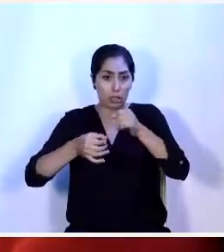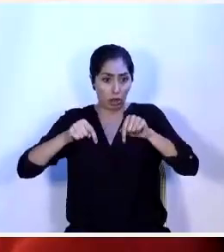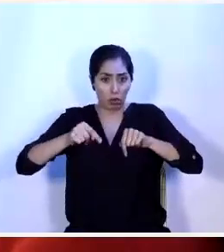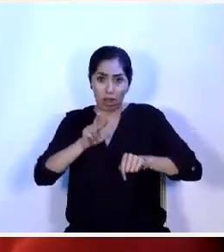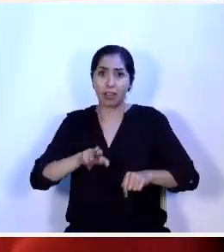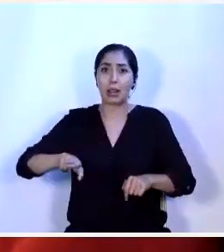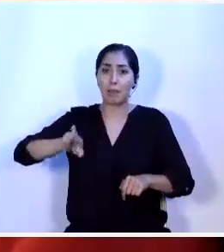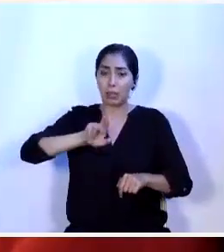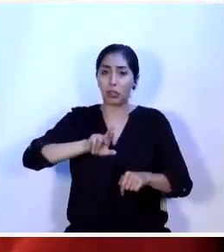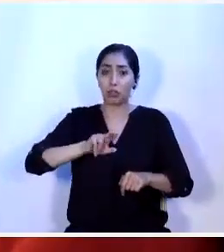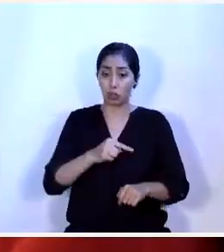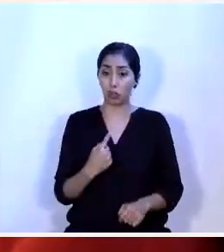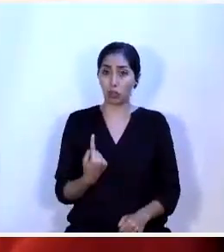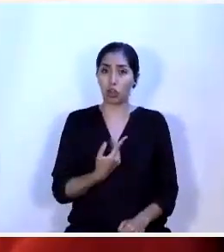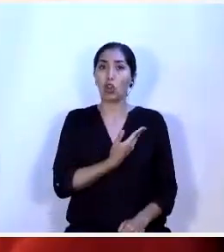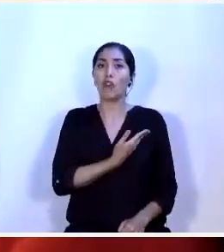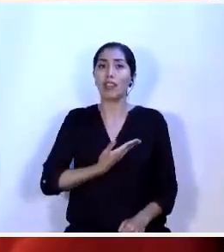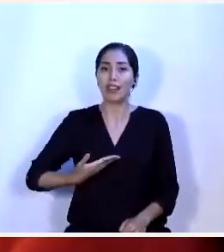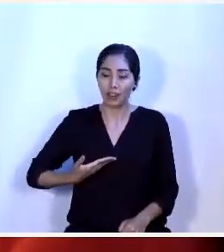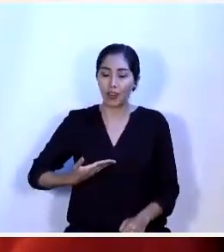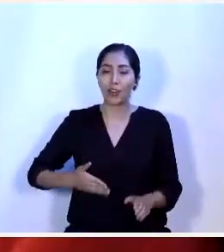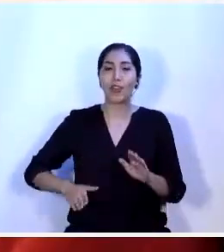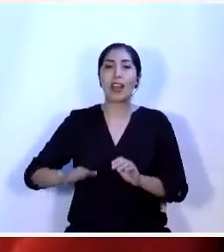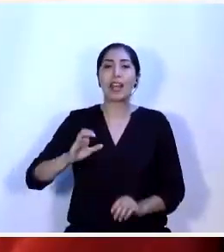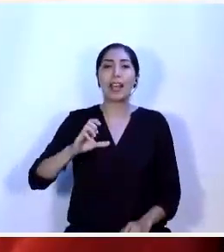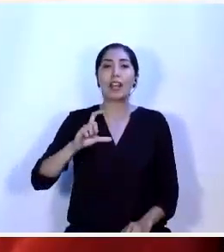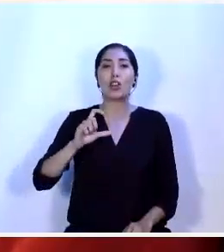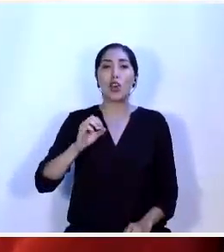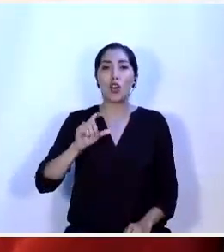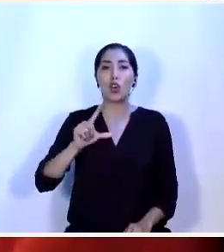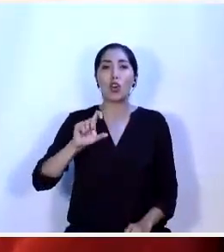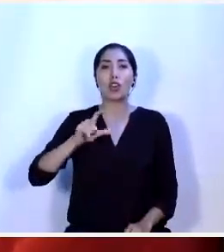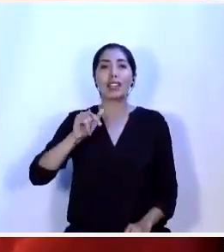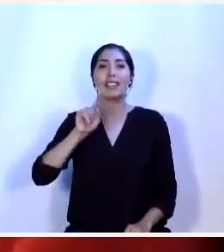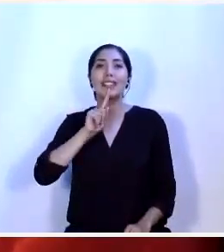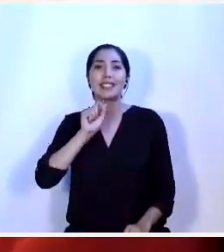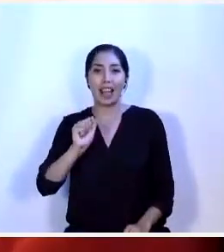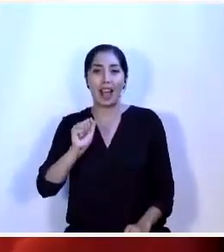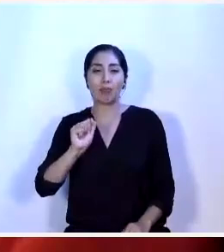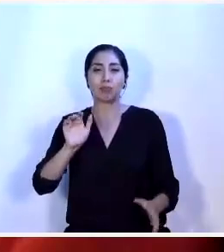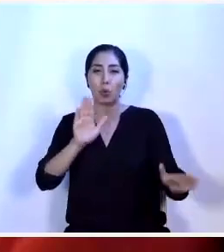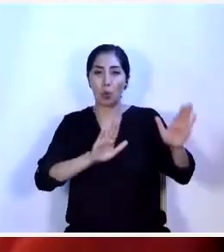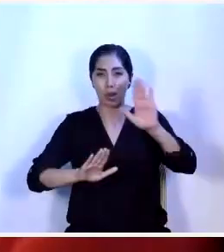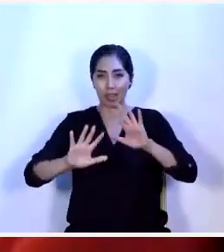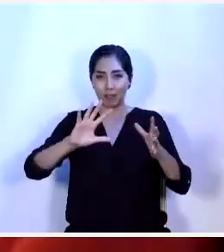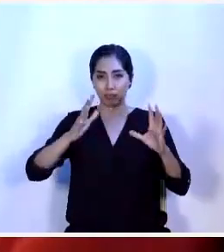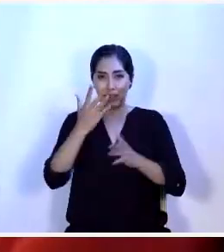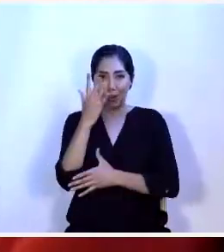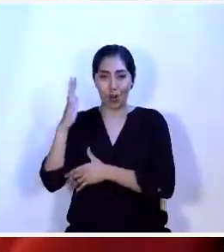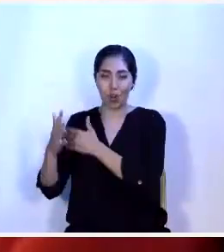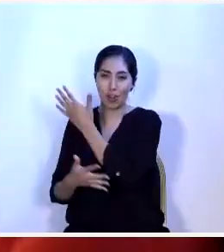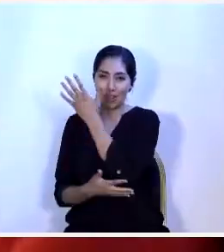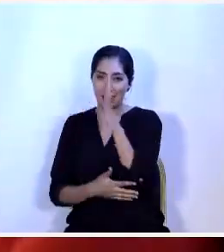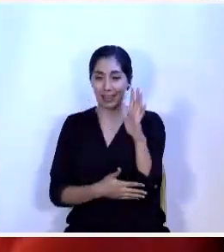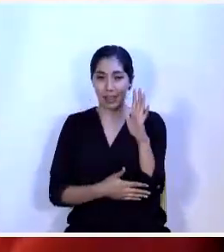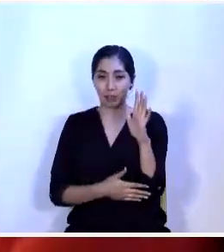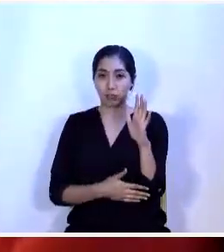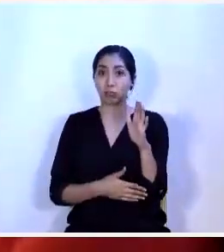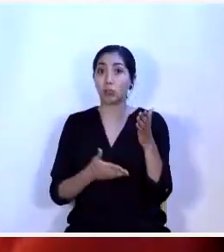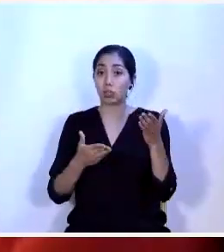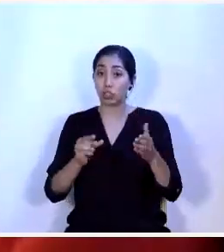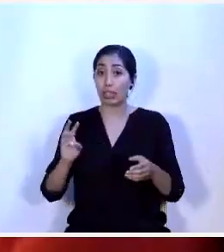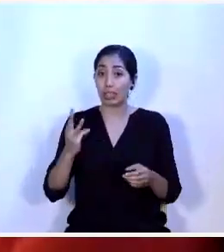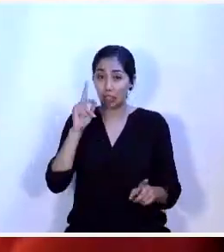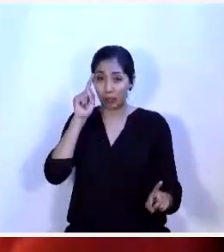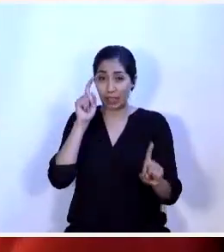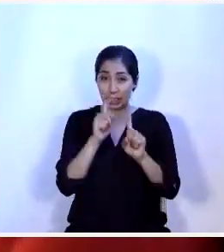vamos a hacer un gobierno ecologista. Es por esto que el tercer objetivo de la recuperación económica es